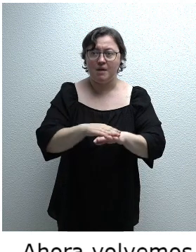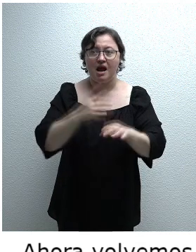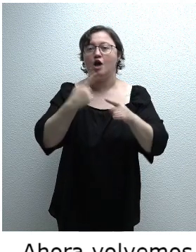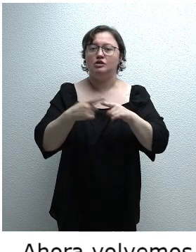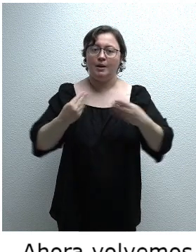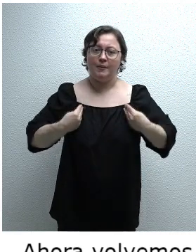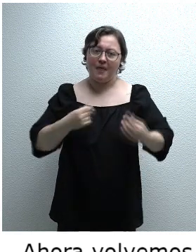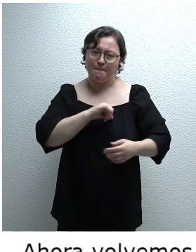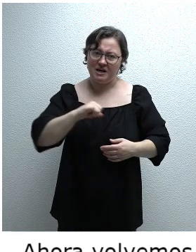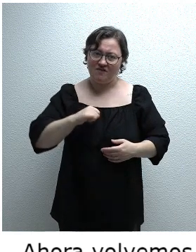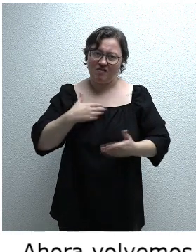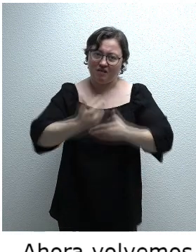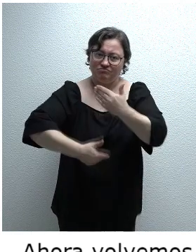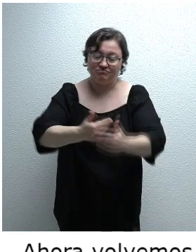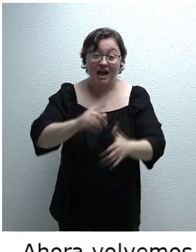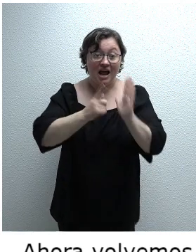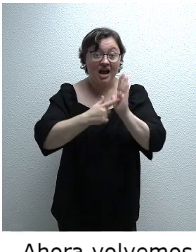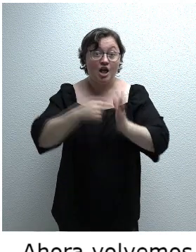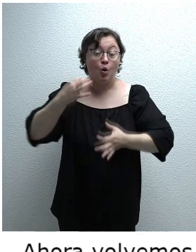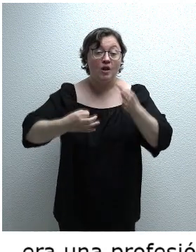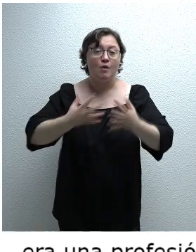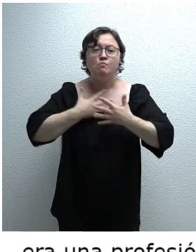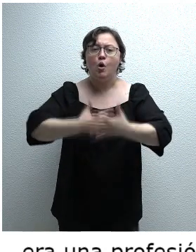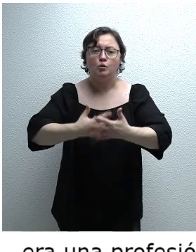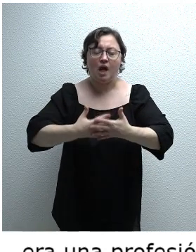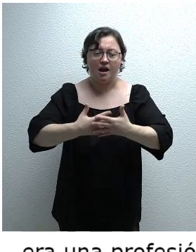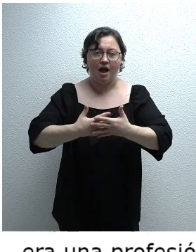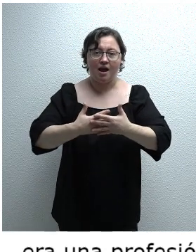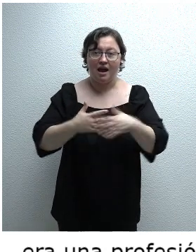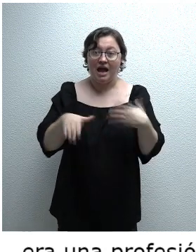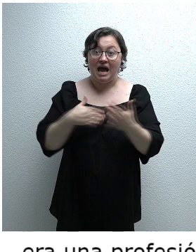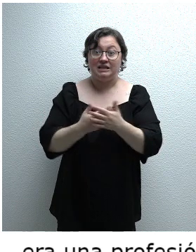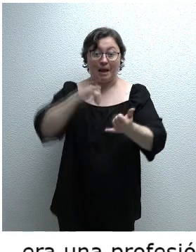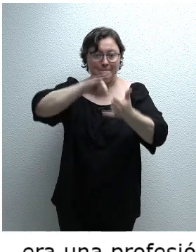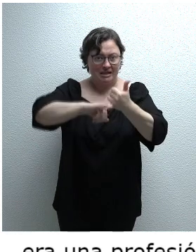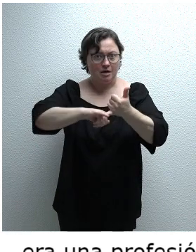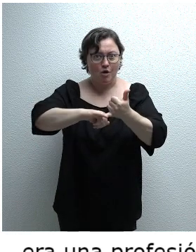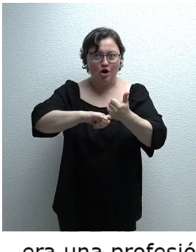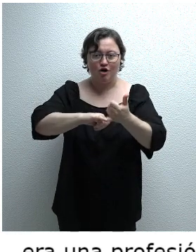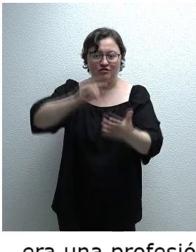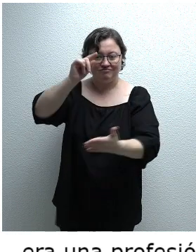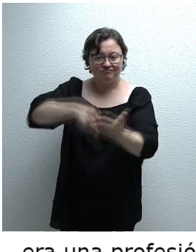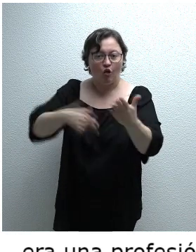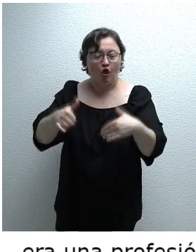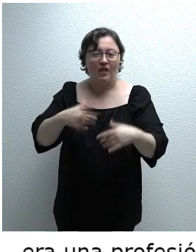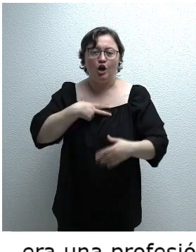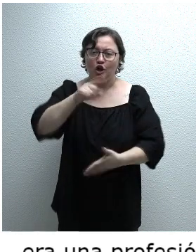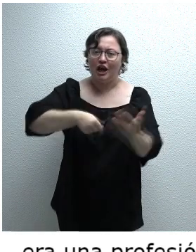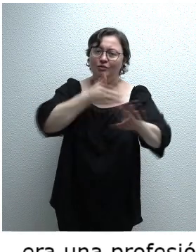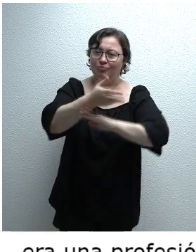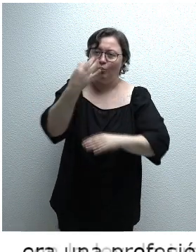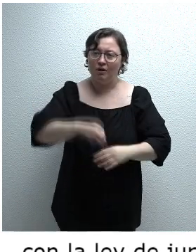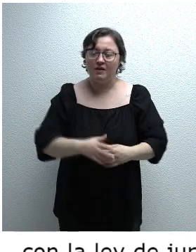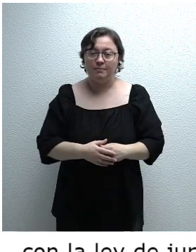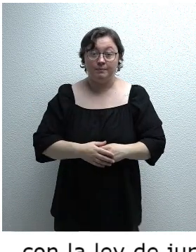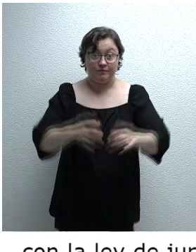vida privada. Ahora, con la ley de jurisdicción voluntaria, hasta un matrimonio se puede celebrar en una notaría.